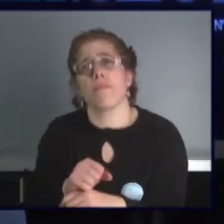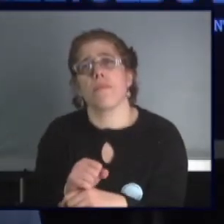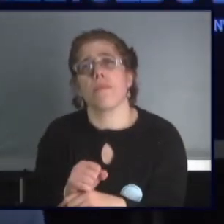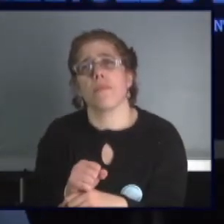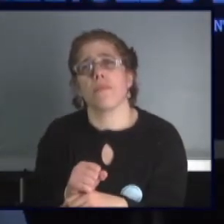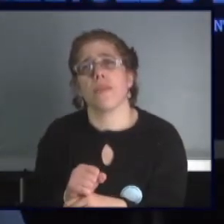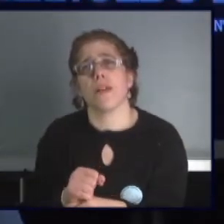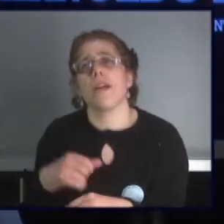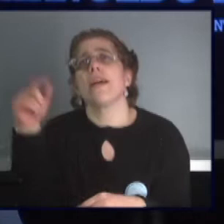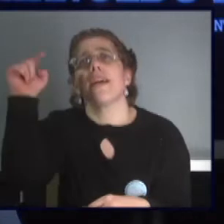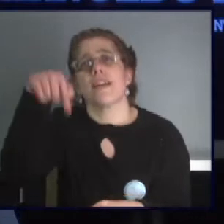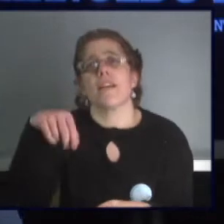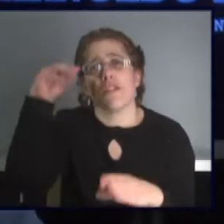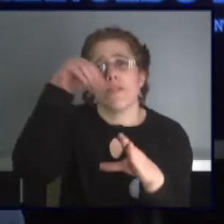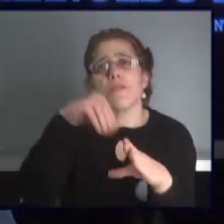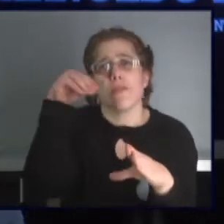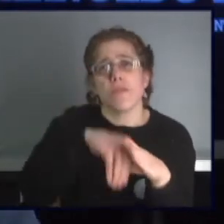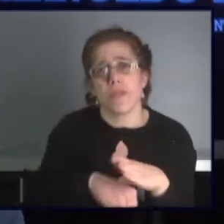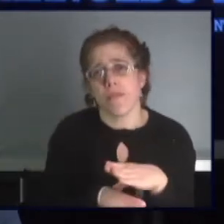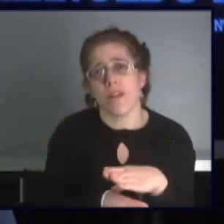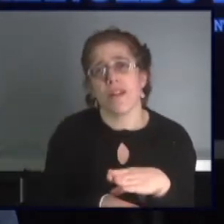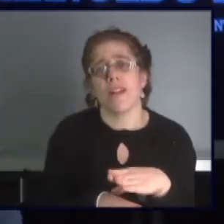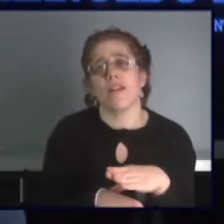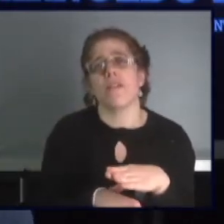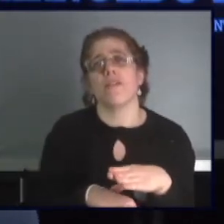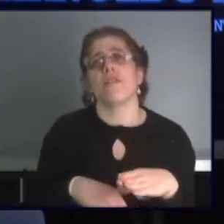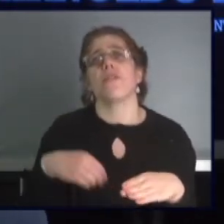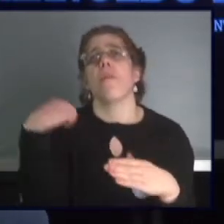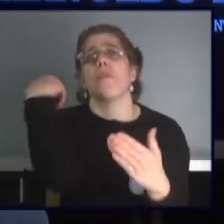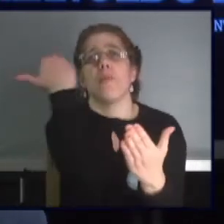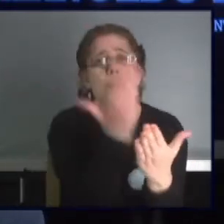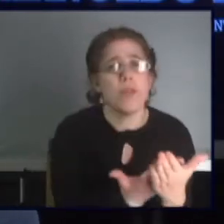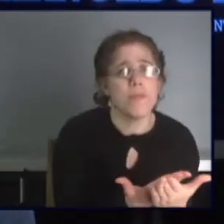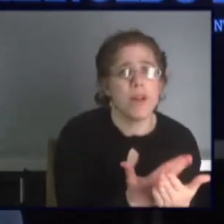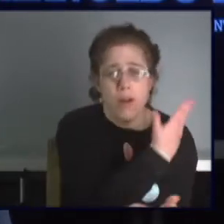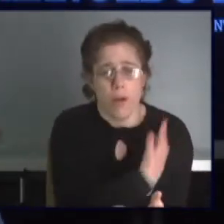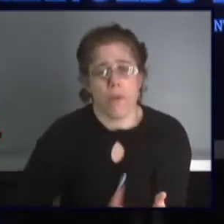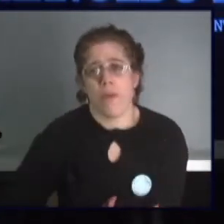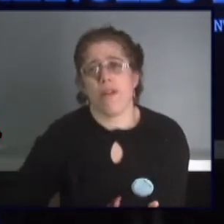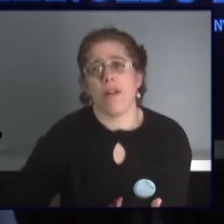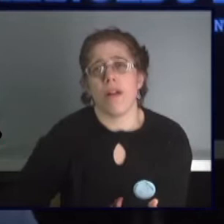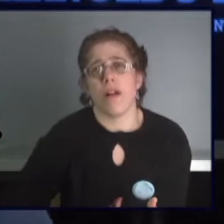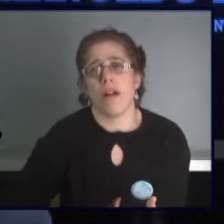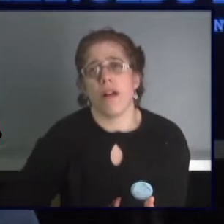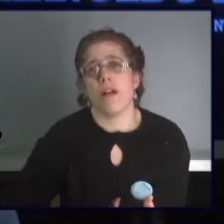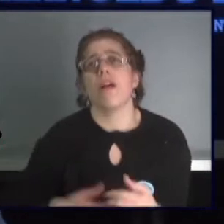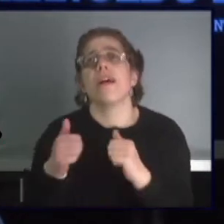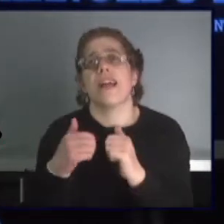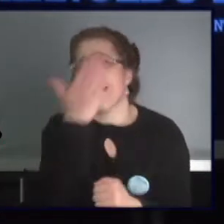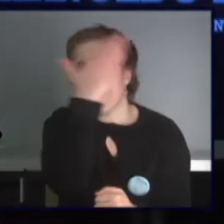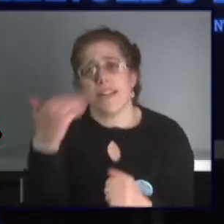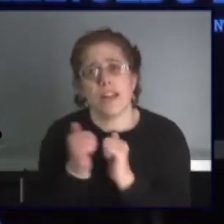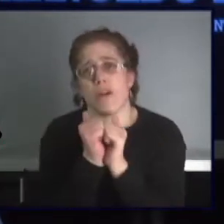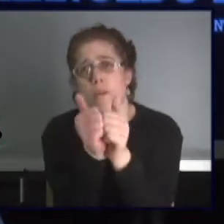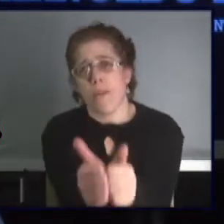elecciones ejecutivas también nos proponemos gobernar si es que la gente nos acompaña